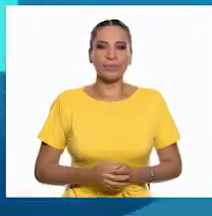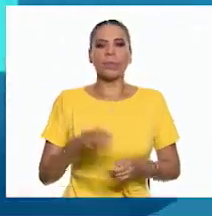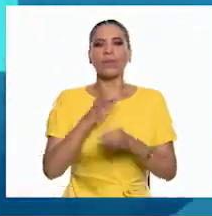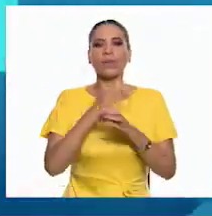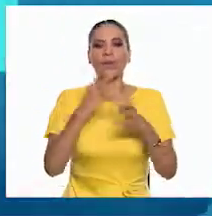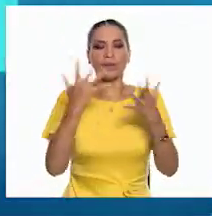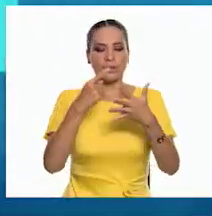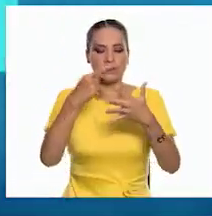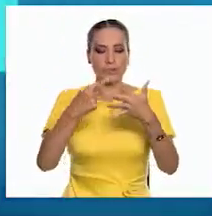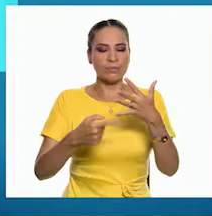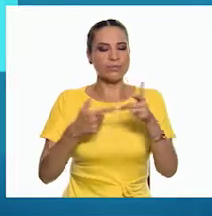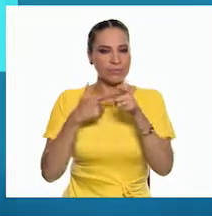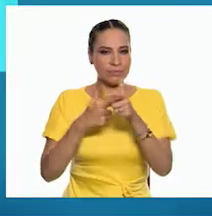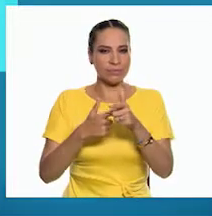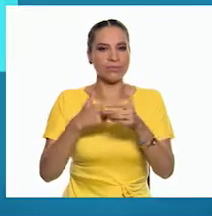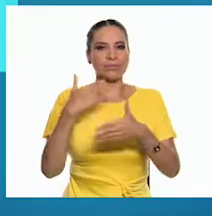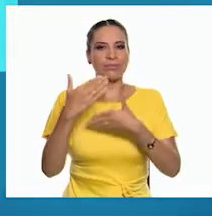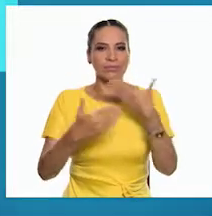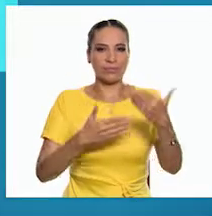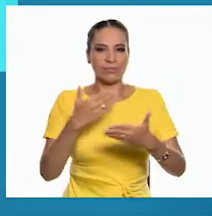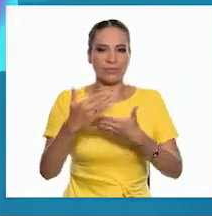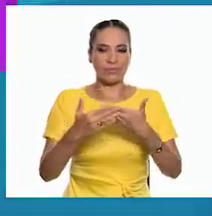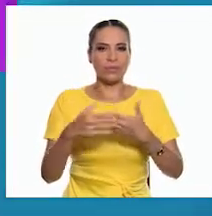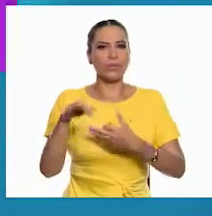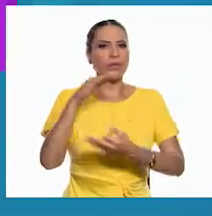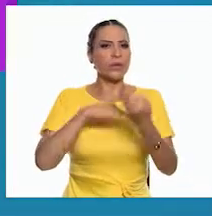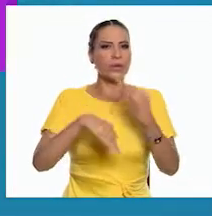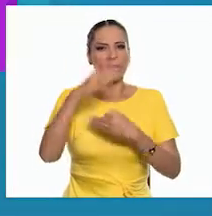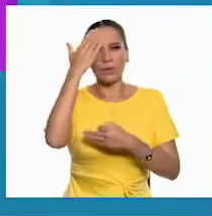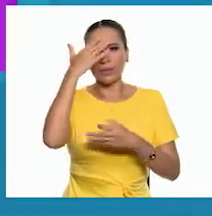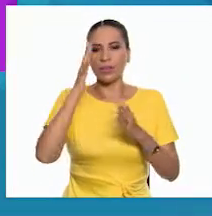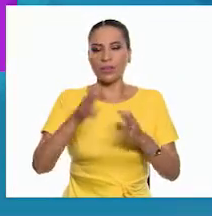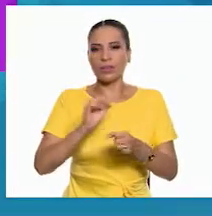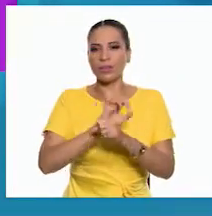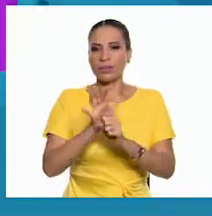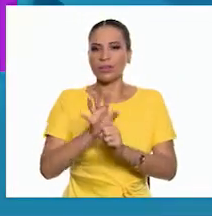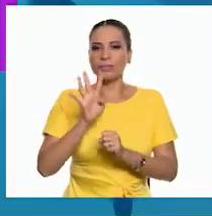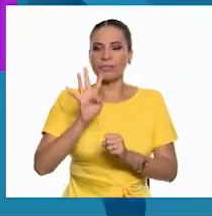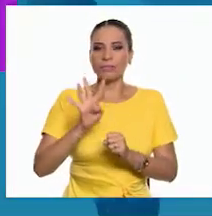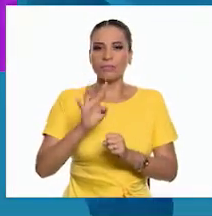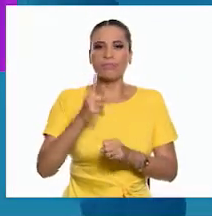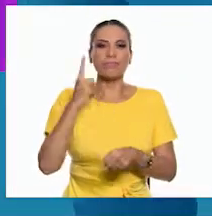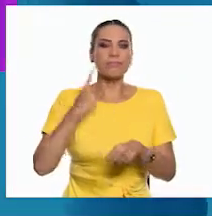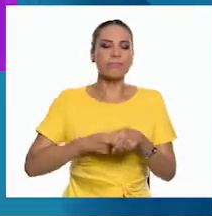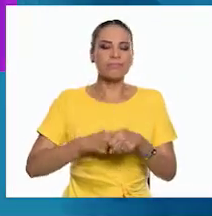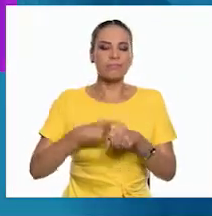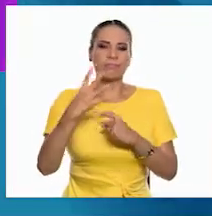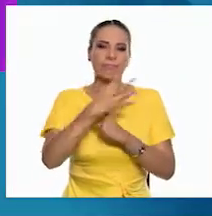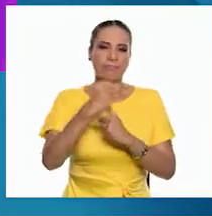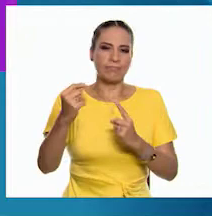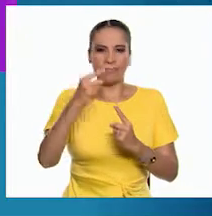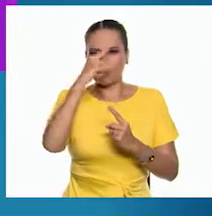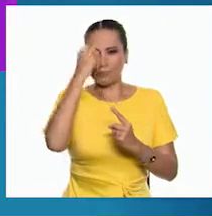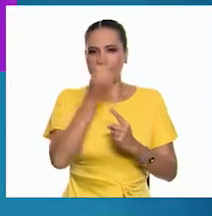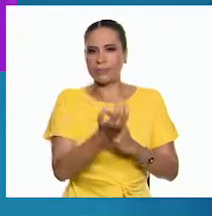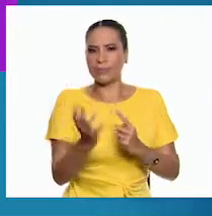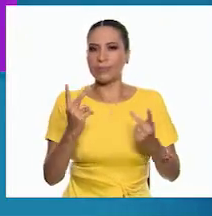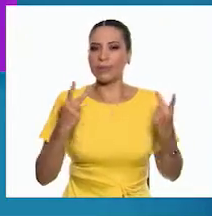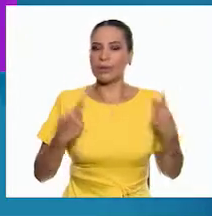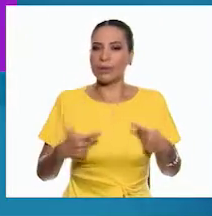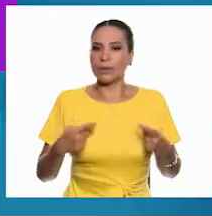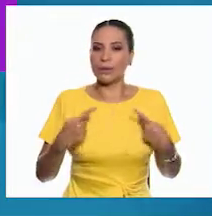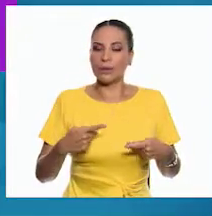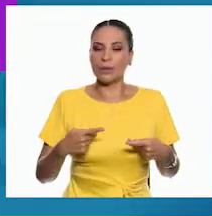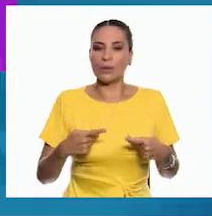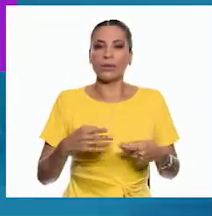Buenas prácticas para seguir adelante. Como todos sabemos, la COVID-19 es una enfermedad que se contagia muy fácilmente entre las